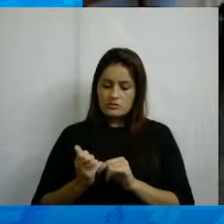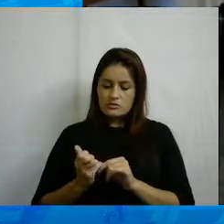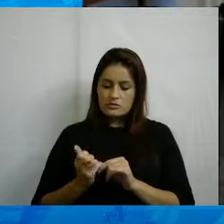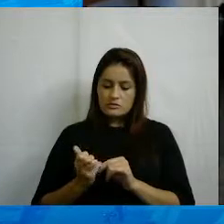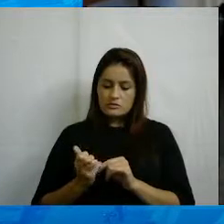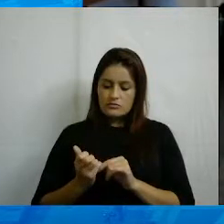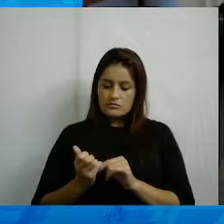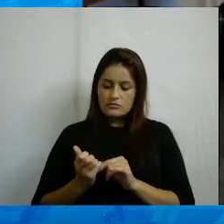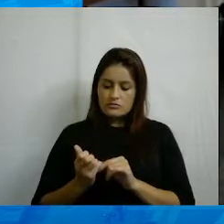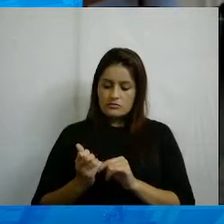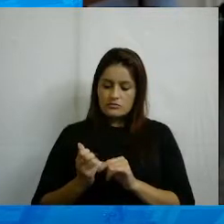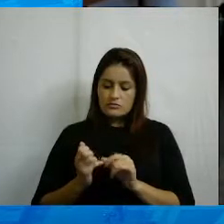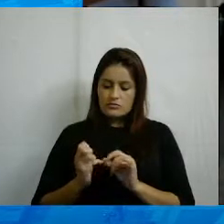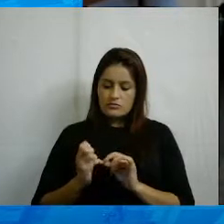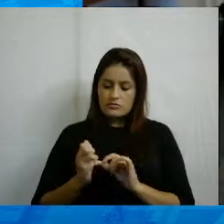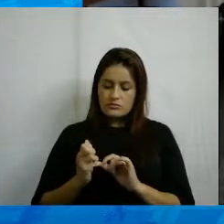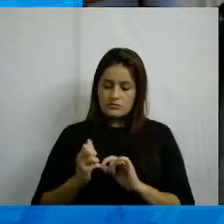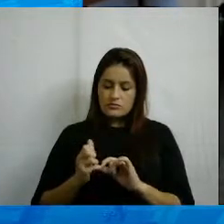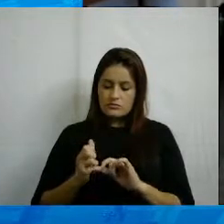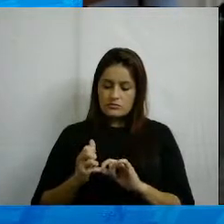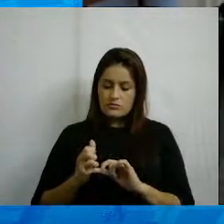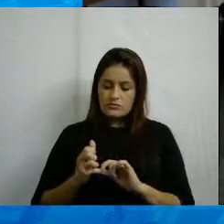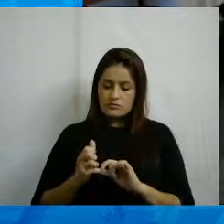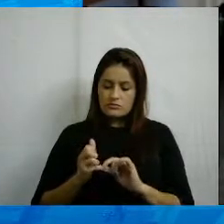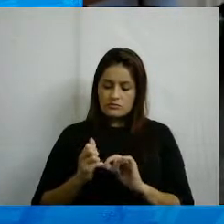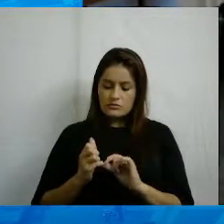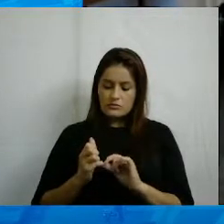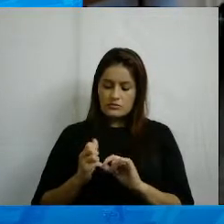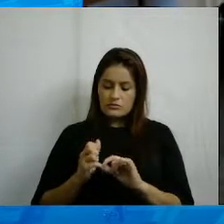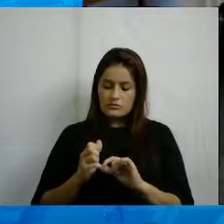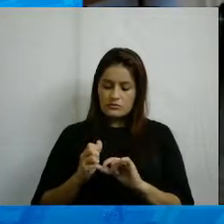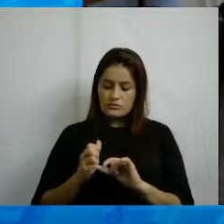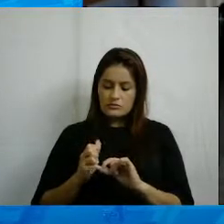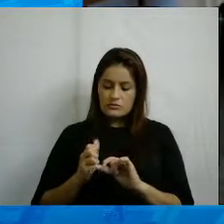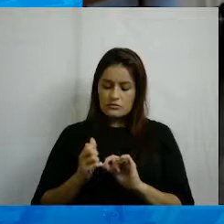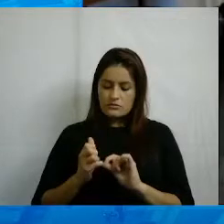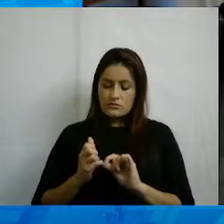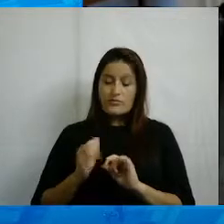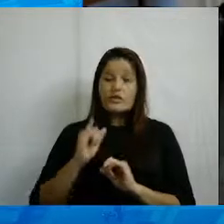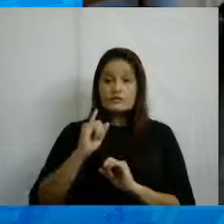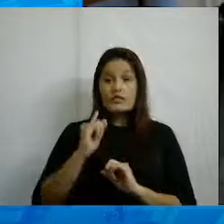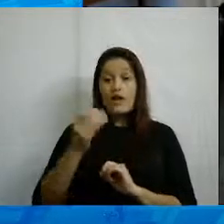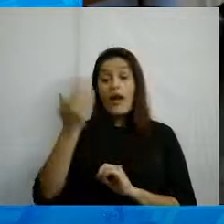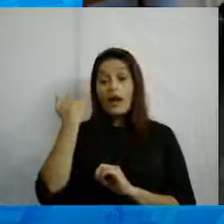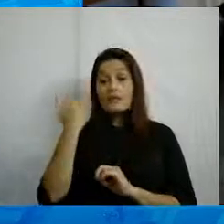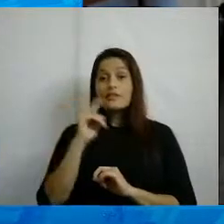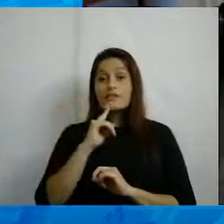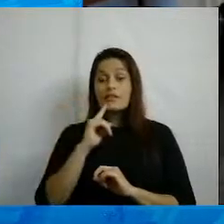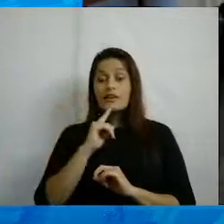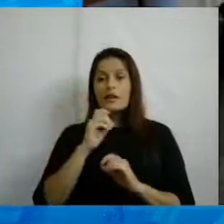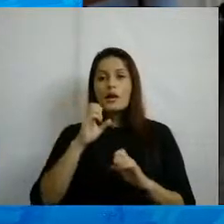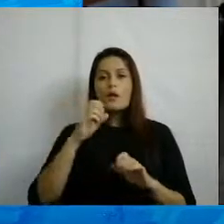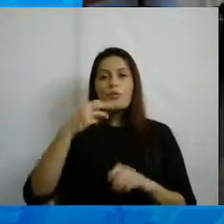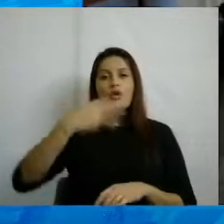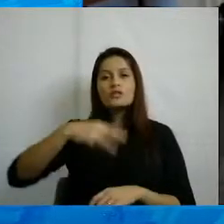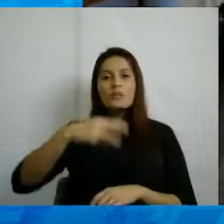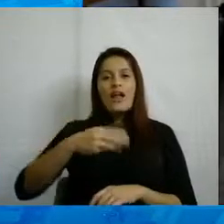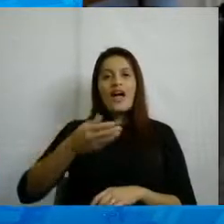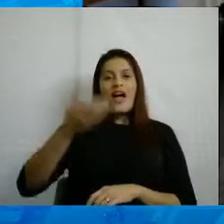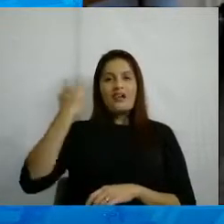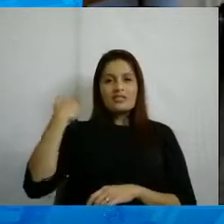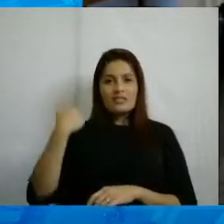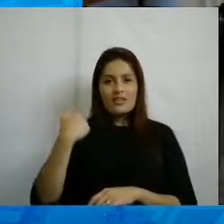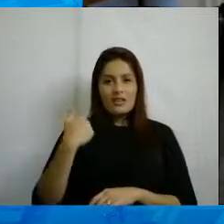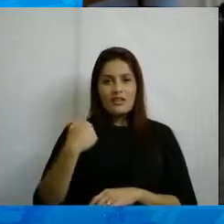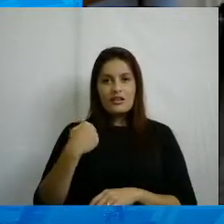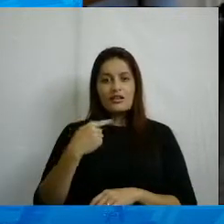Sí, si bien este proyecto viene de la administración anterior, el cual tuvimos que actualizar debido a que los vehículos que se estaban licitando eran vehículos que estaban